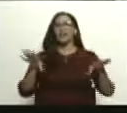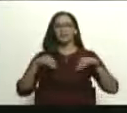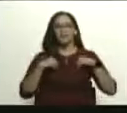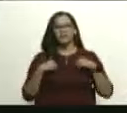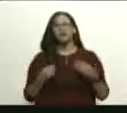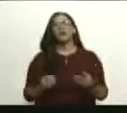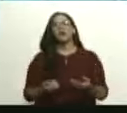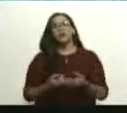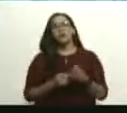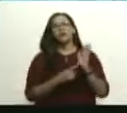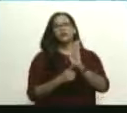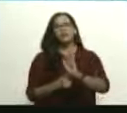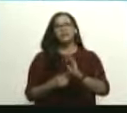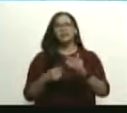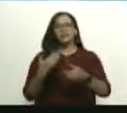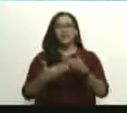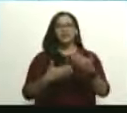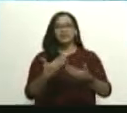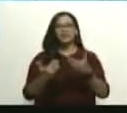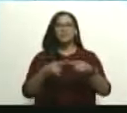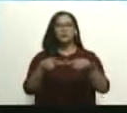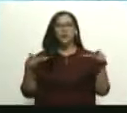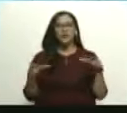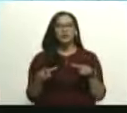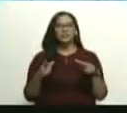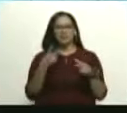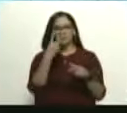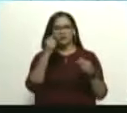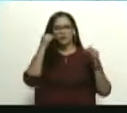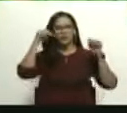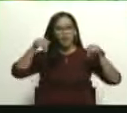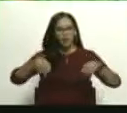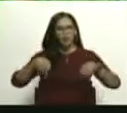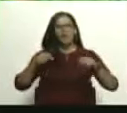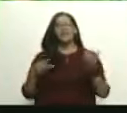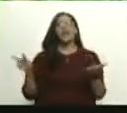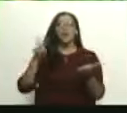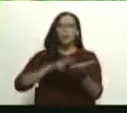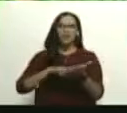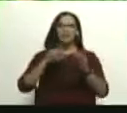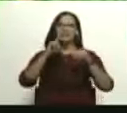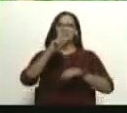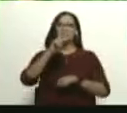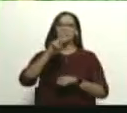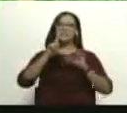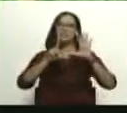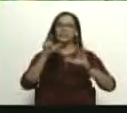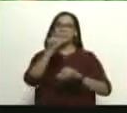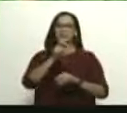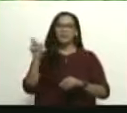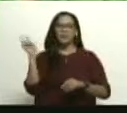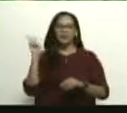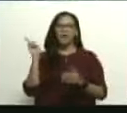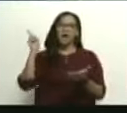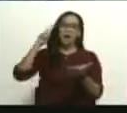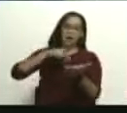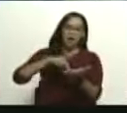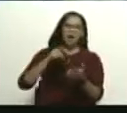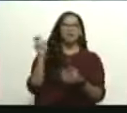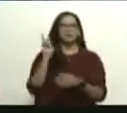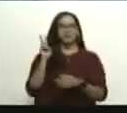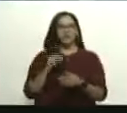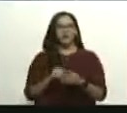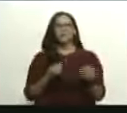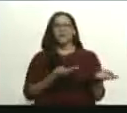que se materializa detrás de esta situación que estamos viendo el día de hoy, el retorno de estos 127 connacionales a Venezuela.